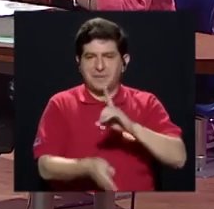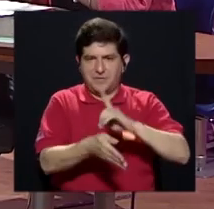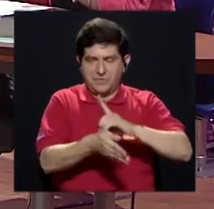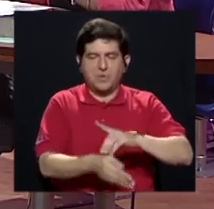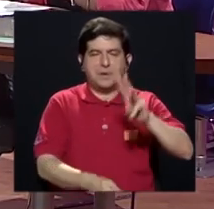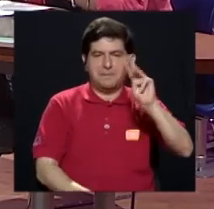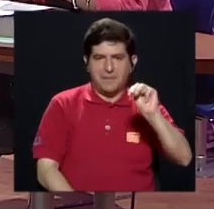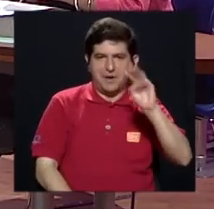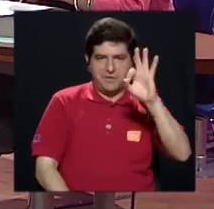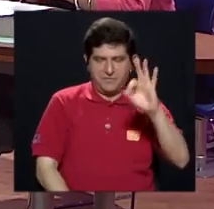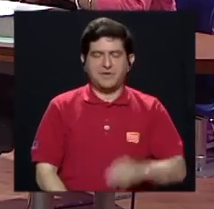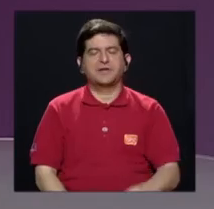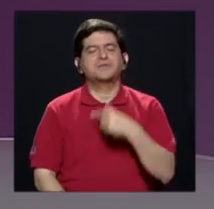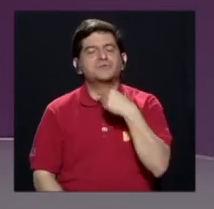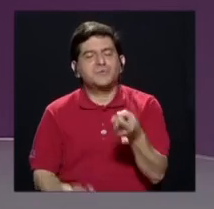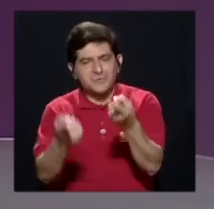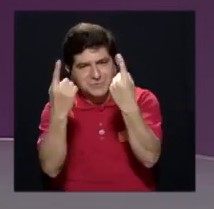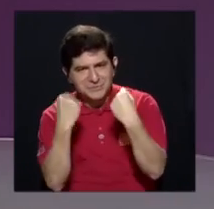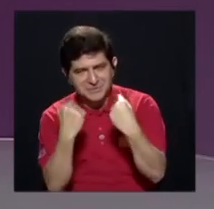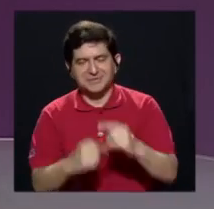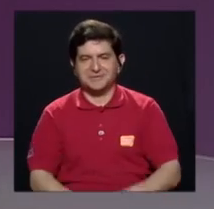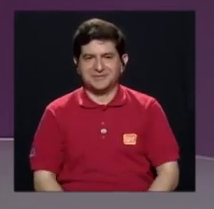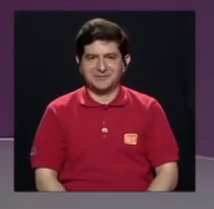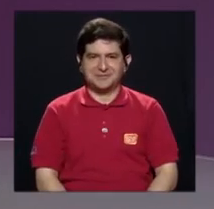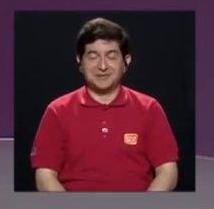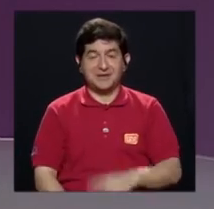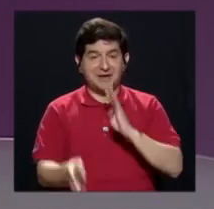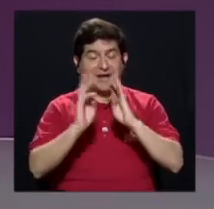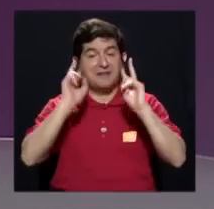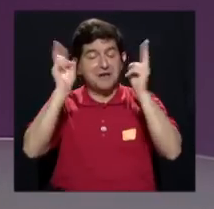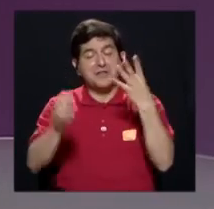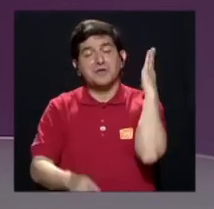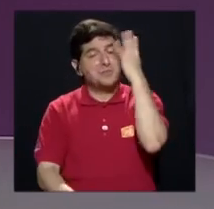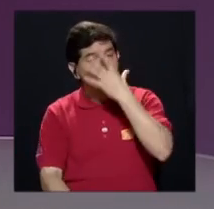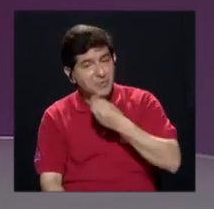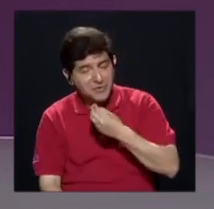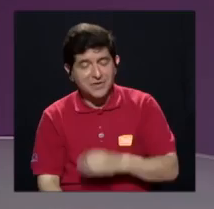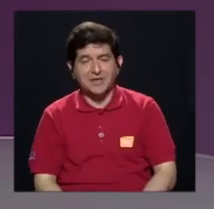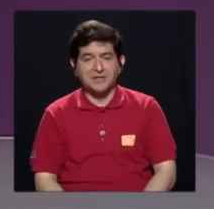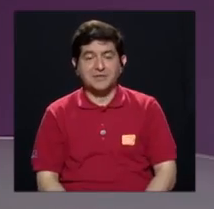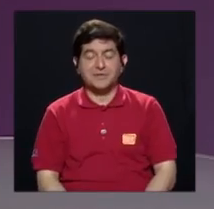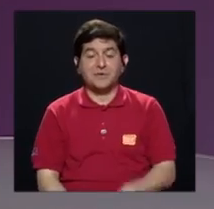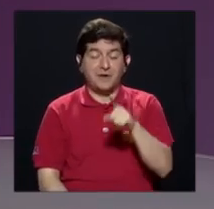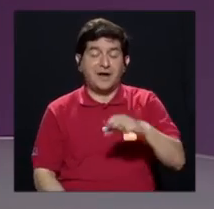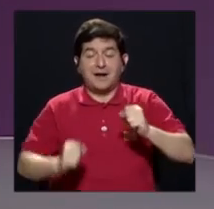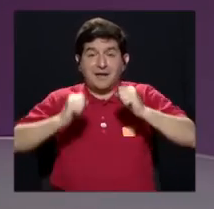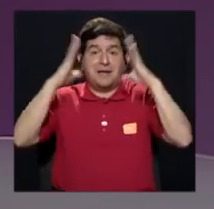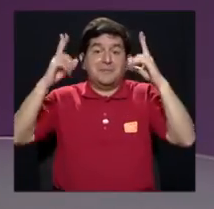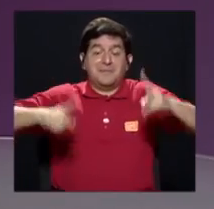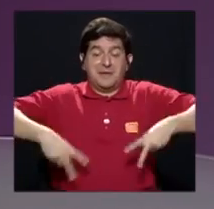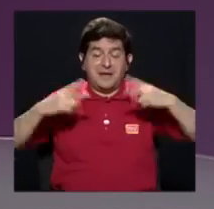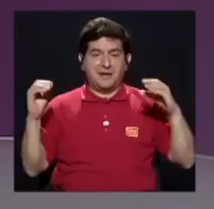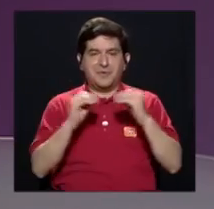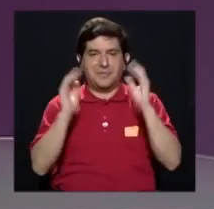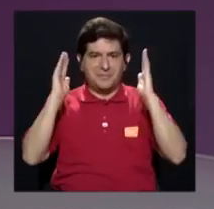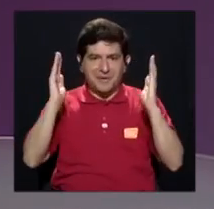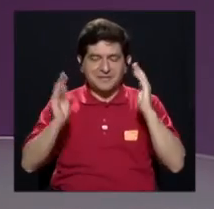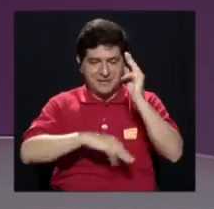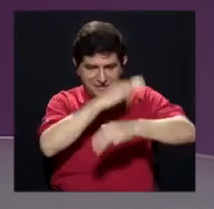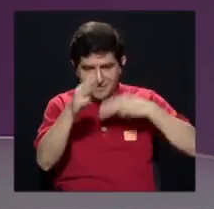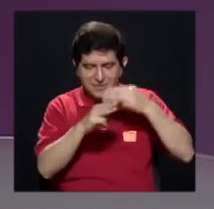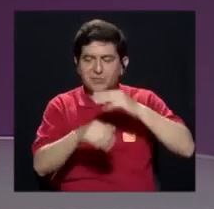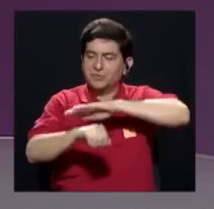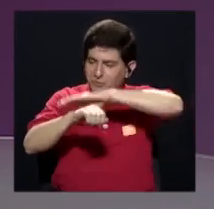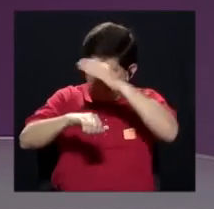quien es un placer tenerlo por acá doctor hablar de un tema tan bonito hablar del milagro de la vida el milagro más grande del mundo que es el